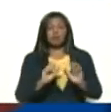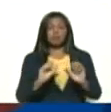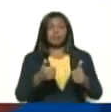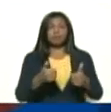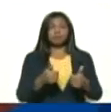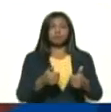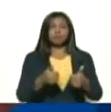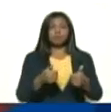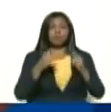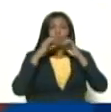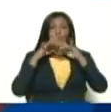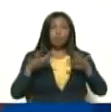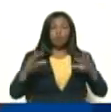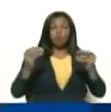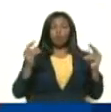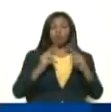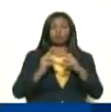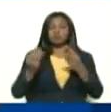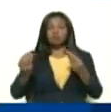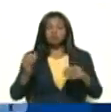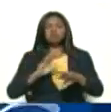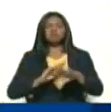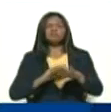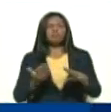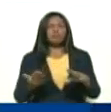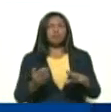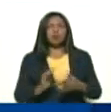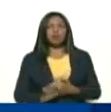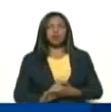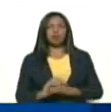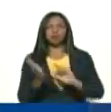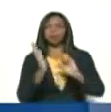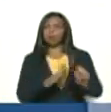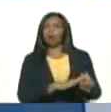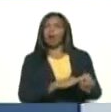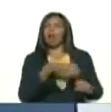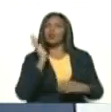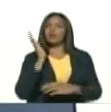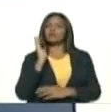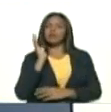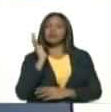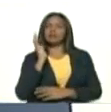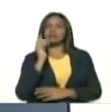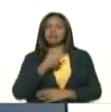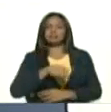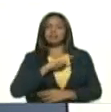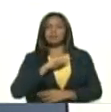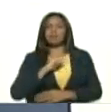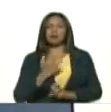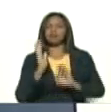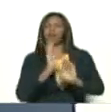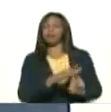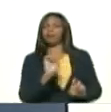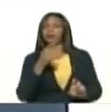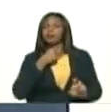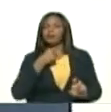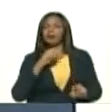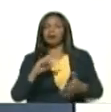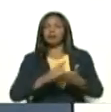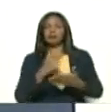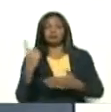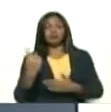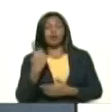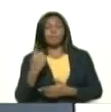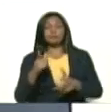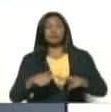muy polémico, porque fue vetado por la Conferencia Episcopal Española. Solamente el obispo de